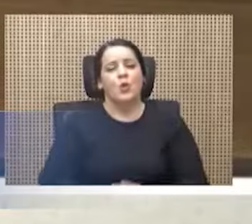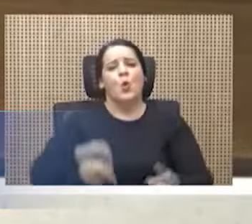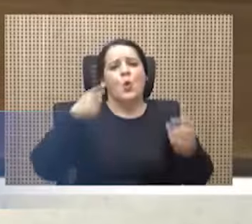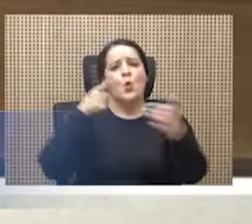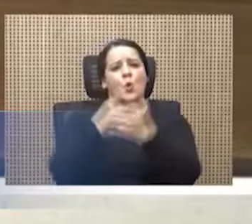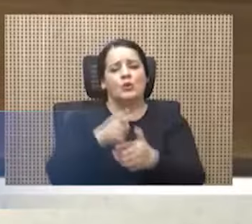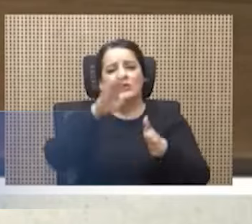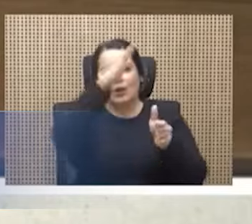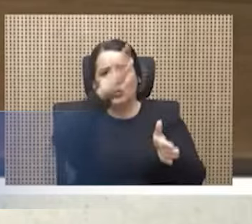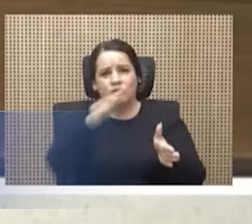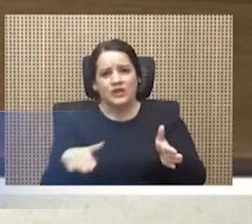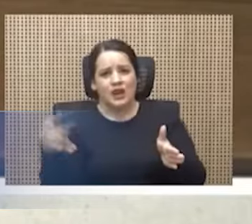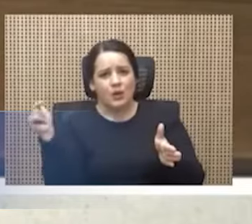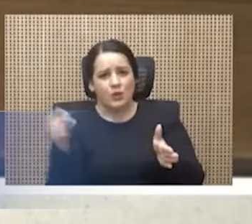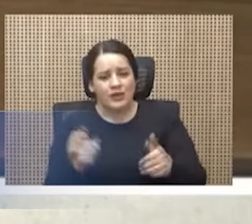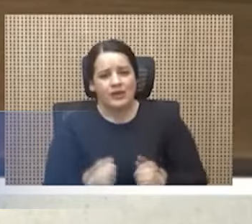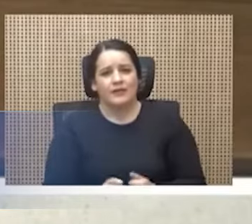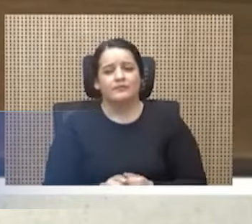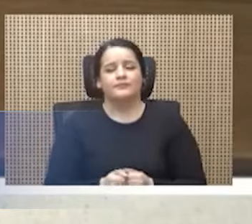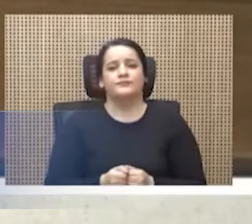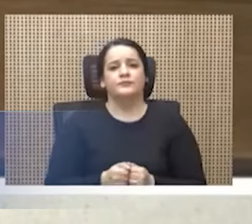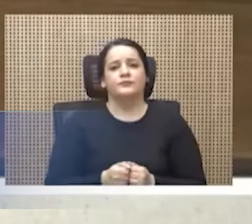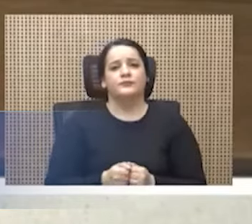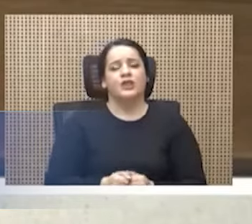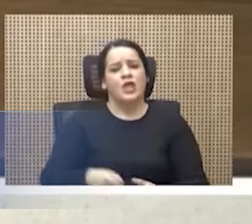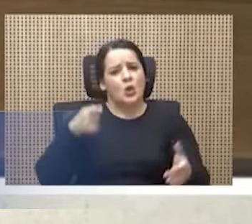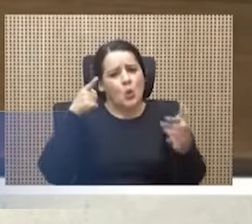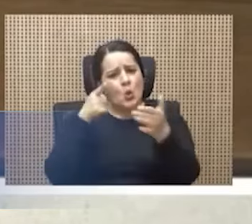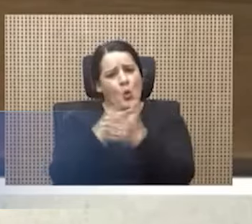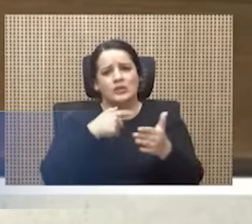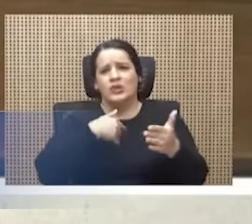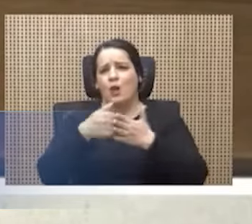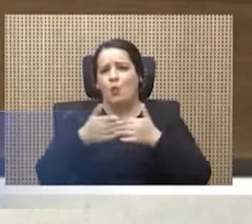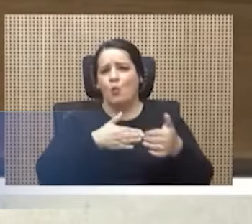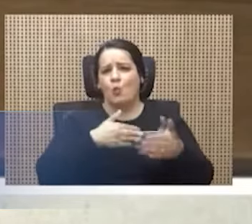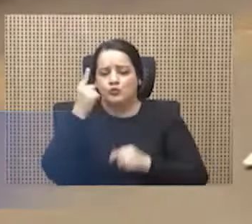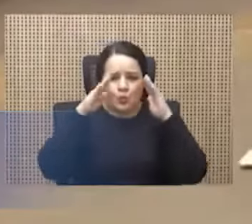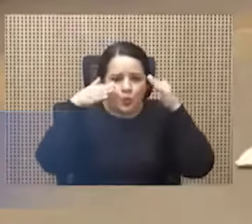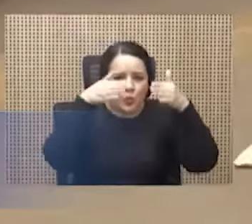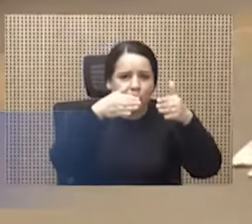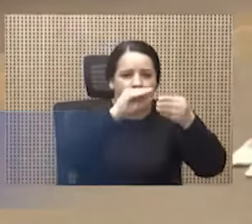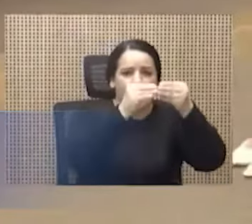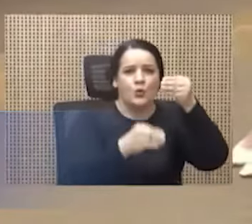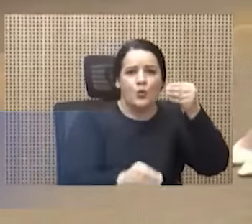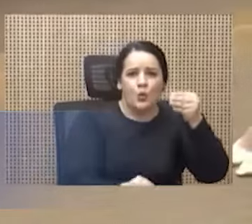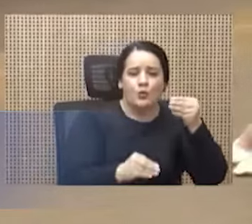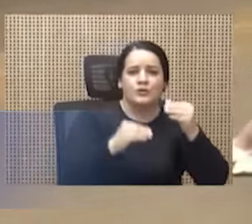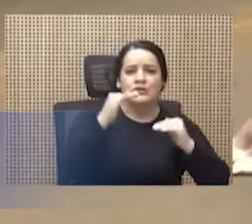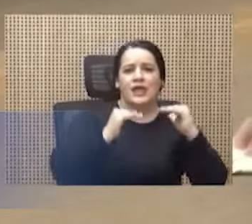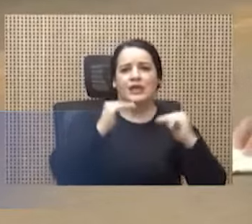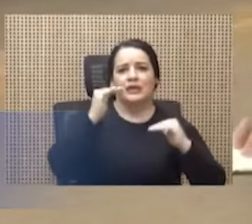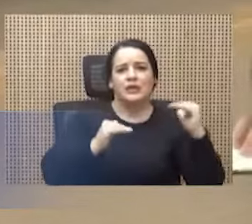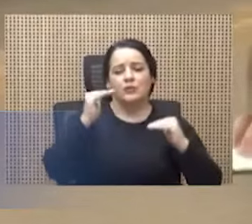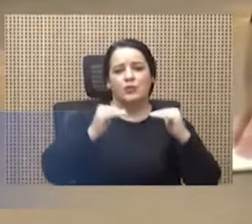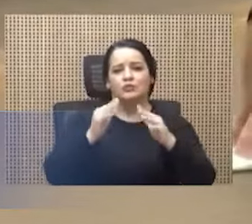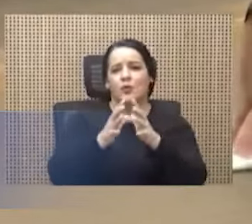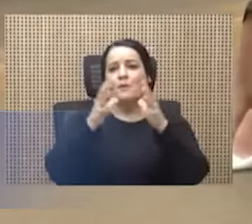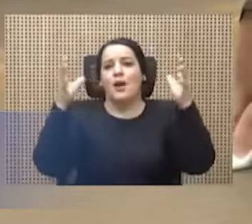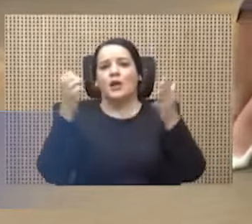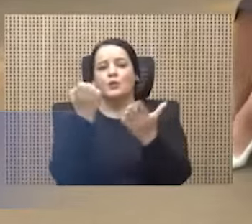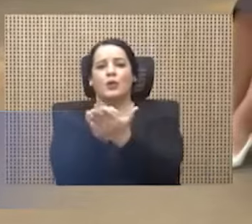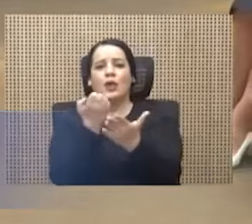en zonas francas que están diciendo que necesitan que esa ley se apruebe para poder seguir dando empleo en Costa Rica y bueno una reunión